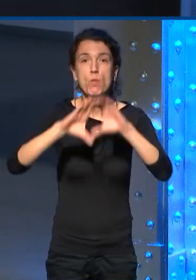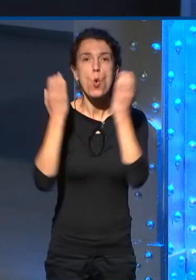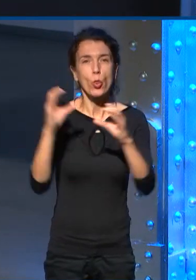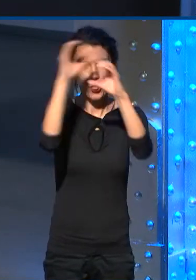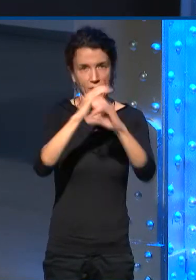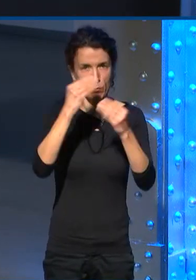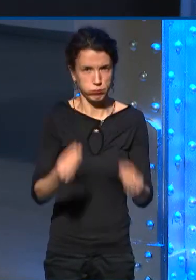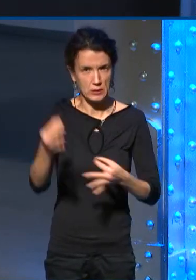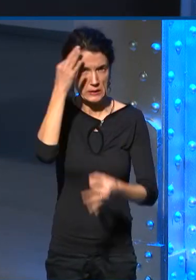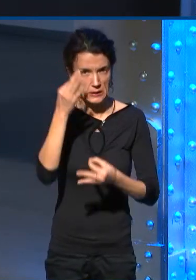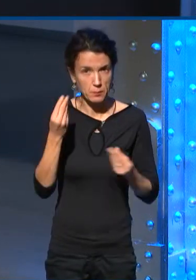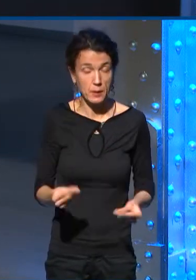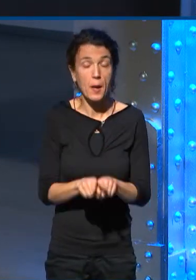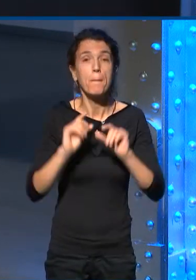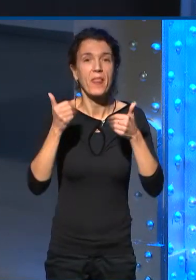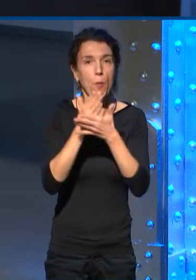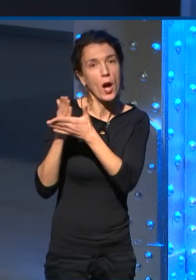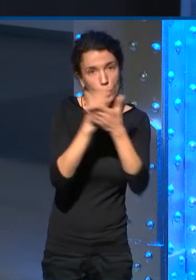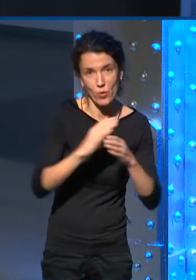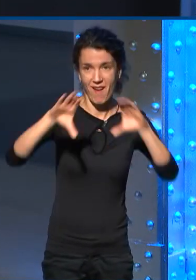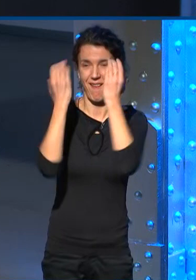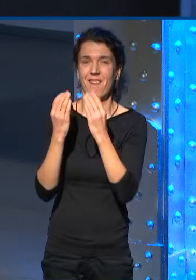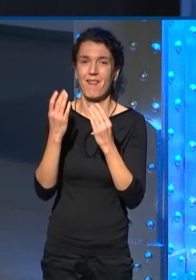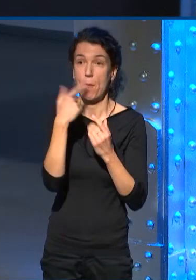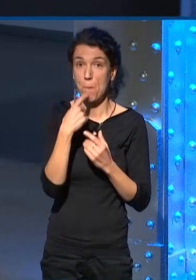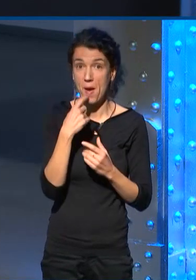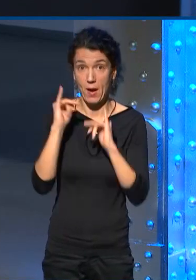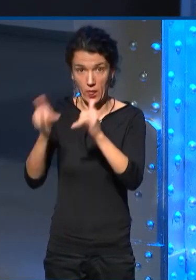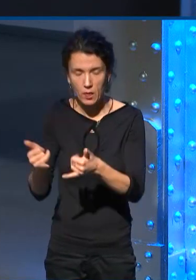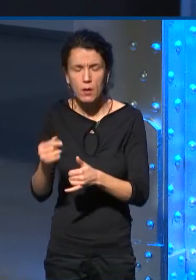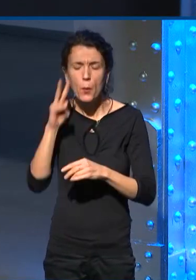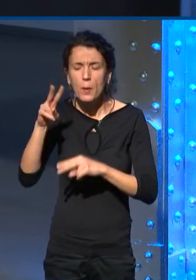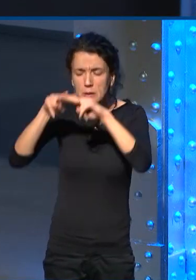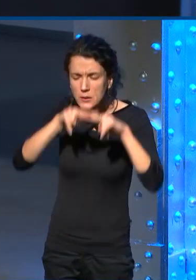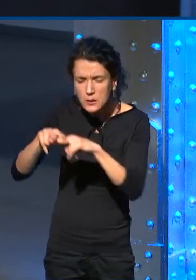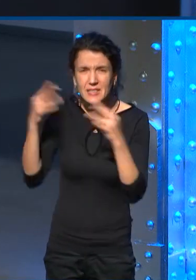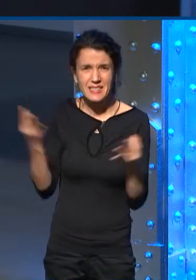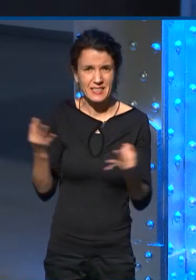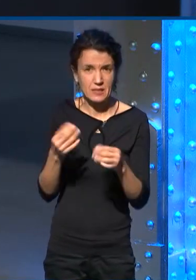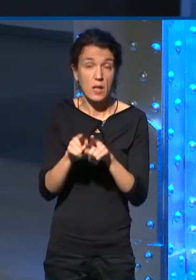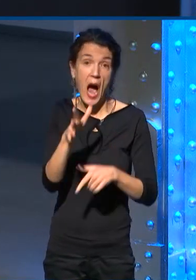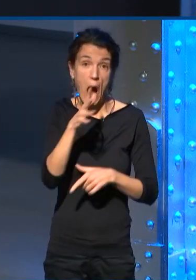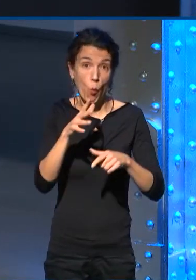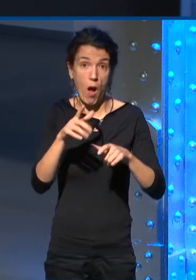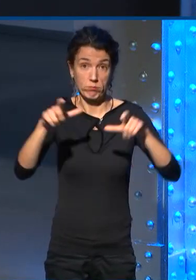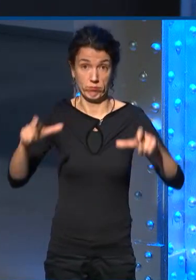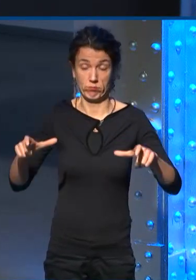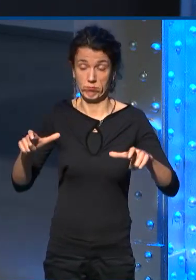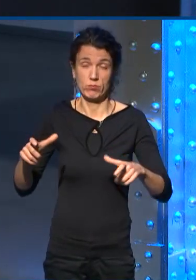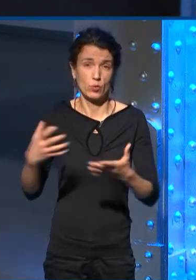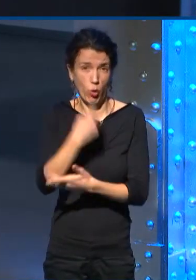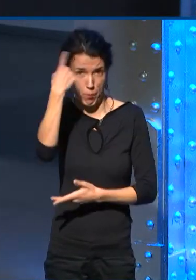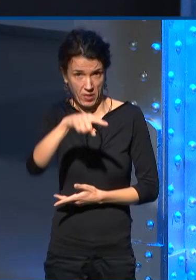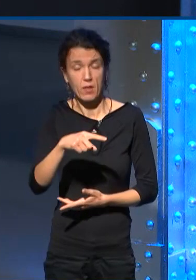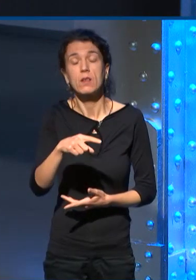científico riguroso y empezamos a estudiar de esa manera Marte. ¿En qué cosas nos fijamos fundamentalmente? En el agua, como todo el mundo sabe.